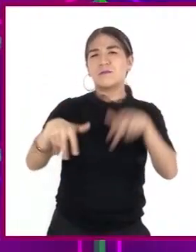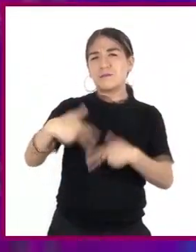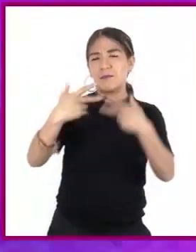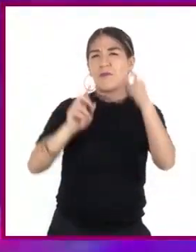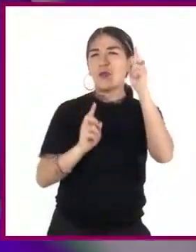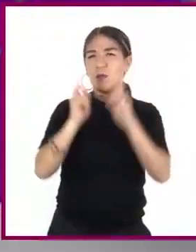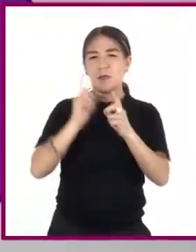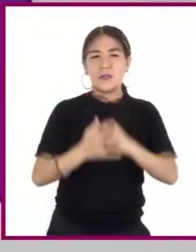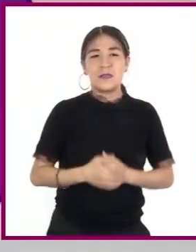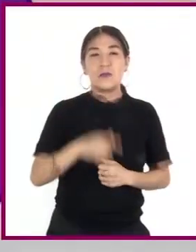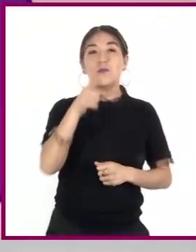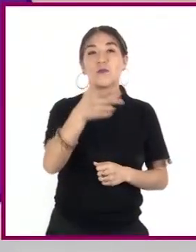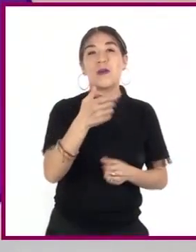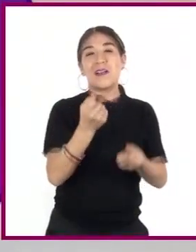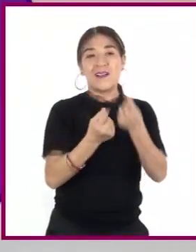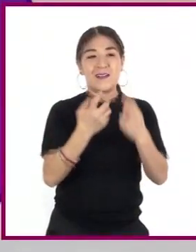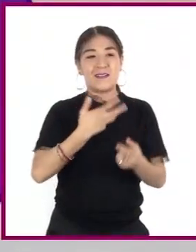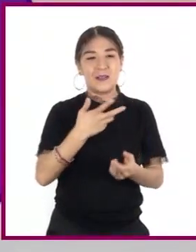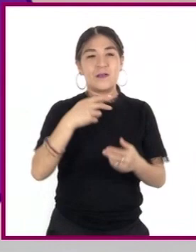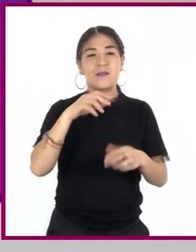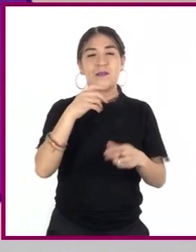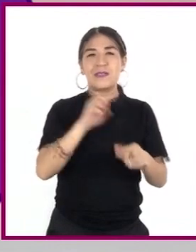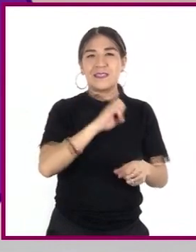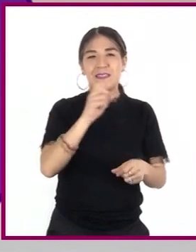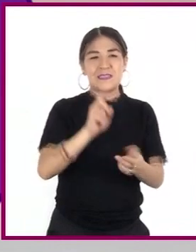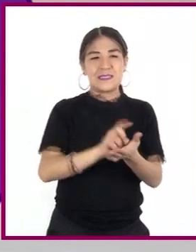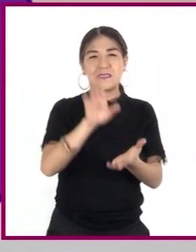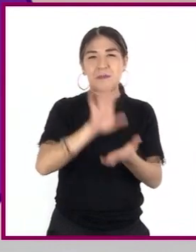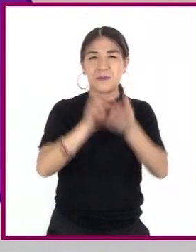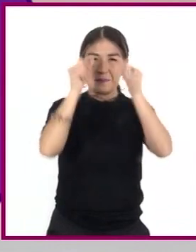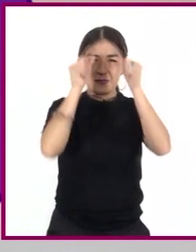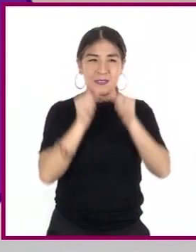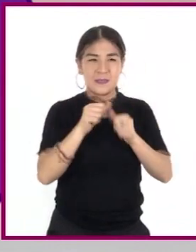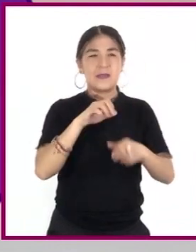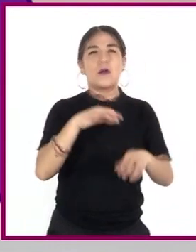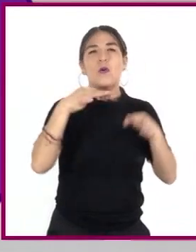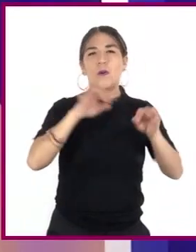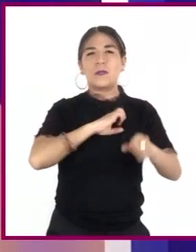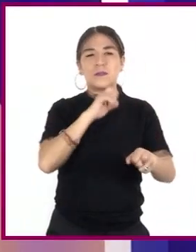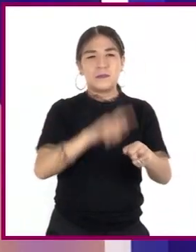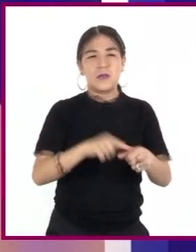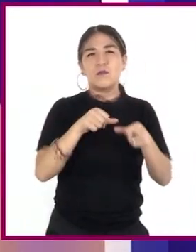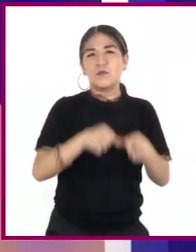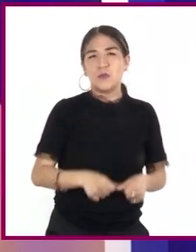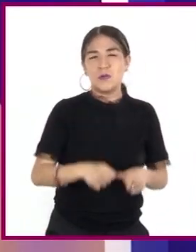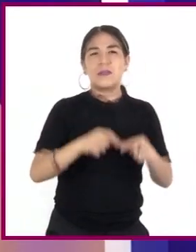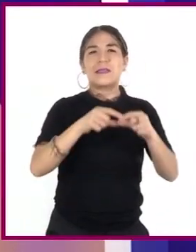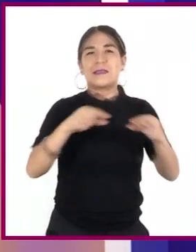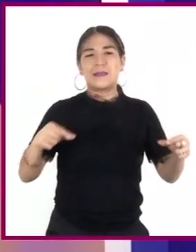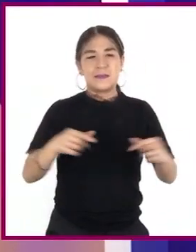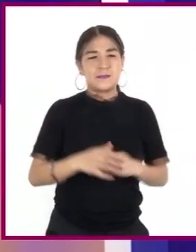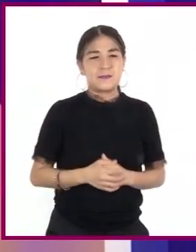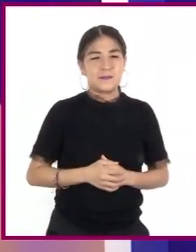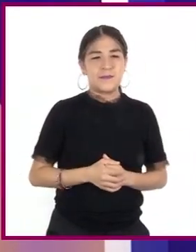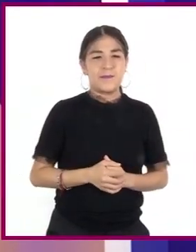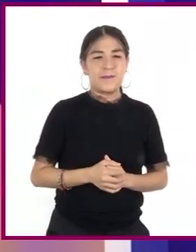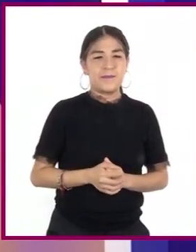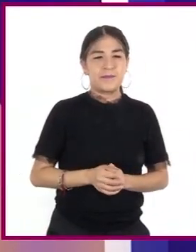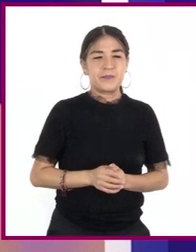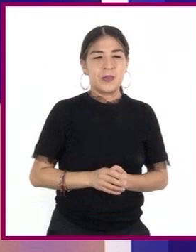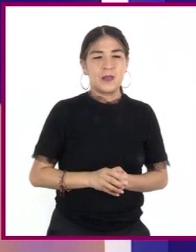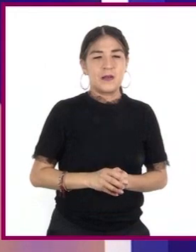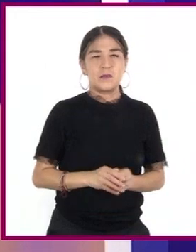alguna discapacidad visual, preparen sus hojas Ledger, punzón o regleta. El movimiento rectilíneo